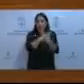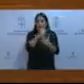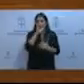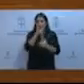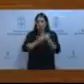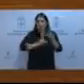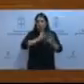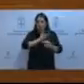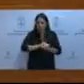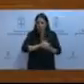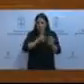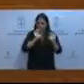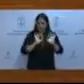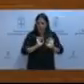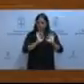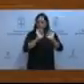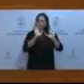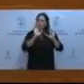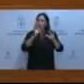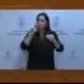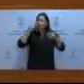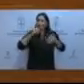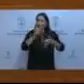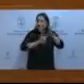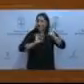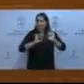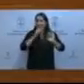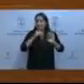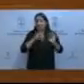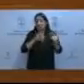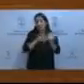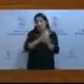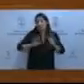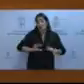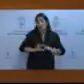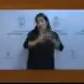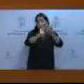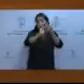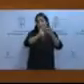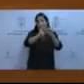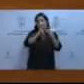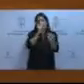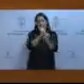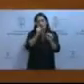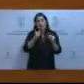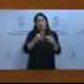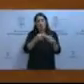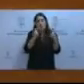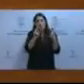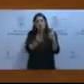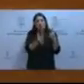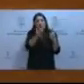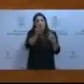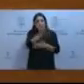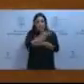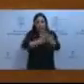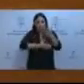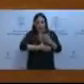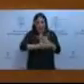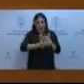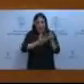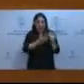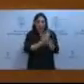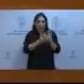febrero. Pero es bastante concreta, porque hablamos de empleo público y discapacidad. Hablamos de